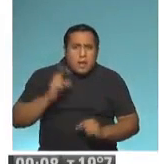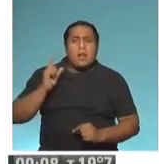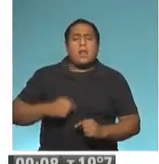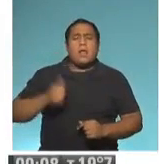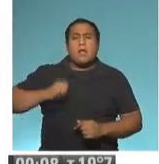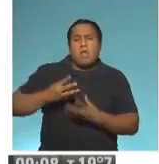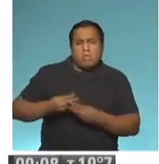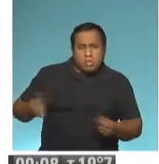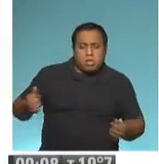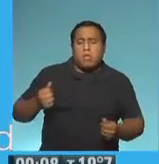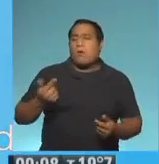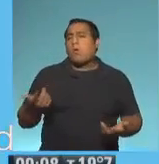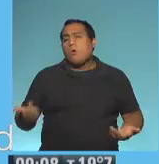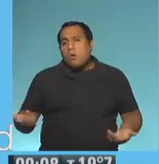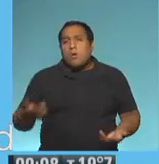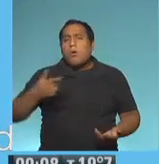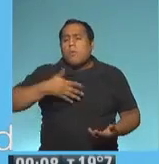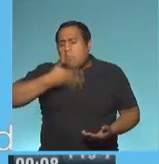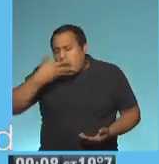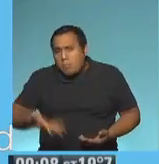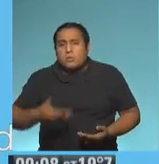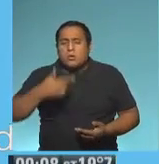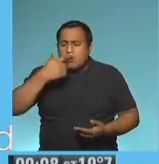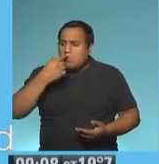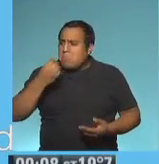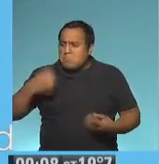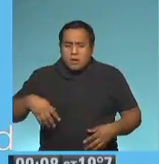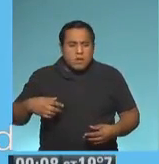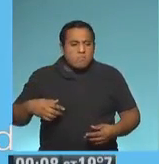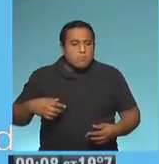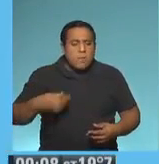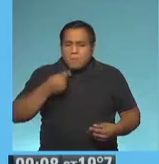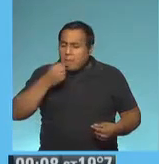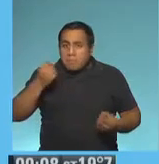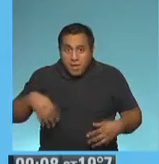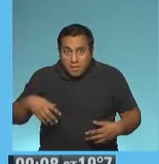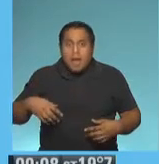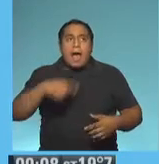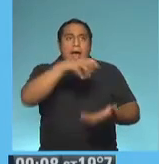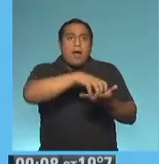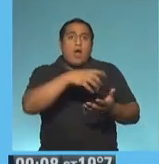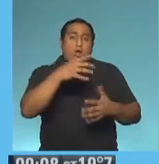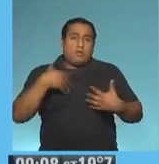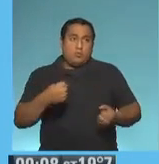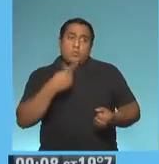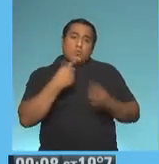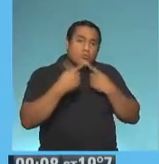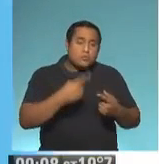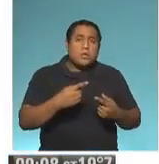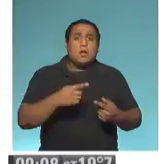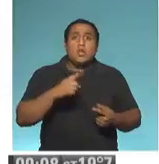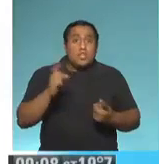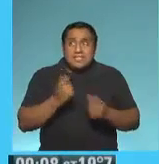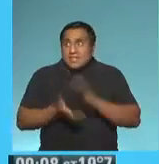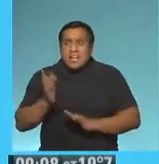o pérdida brusca de gusto o olfato, consulta inmediatamente al sistema de salud de tu localidad. No circules si no es necesario. Y